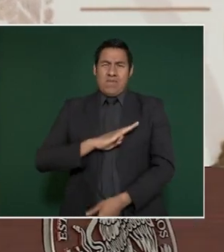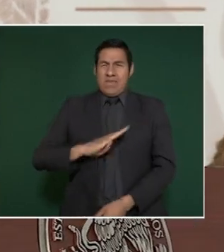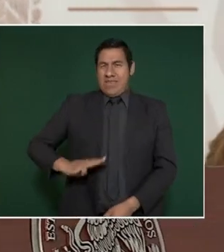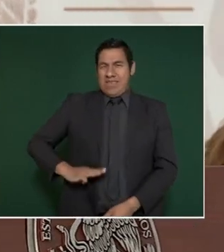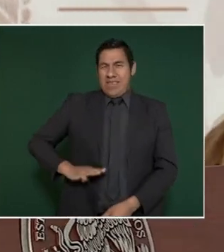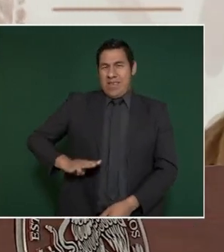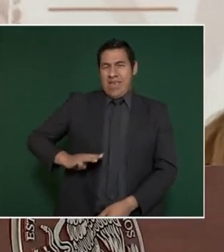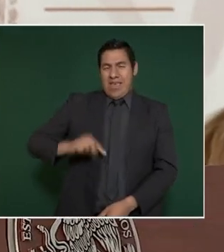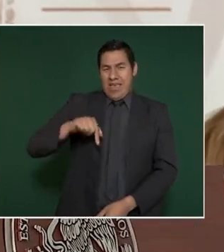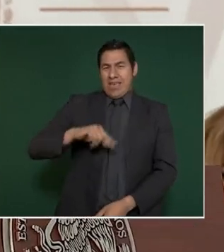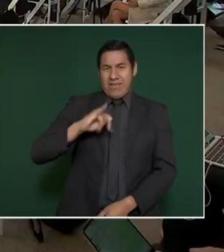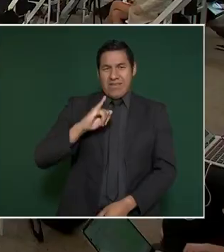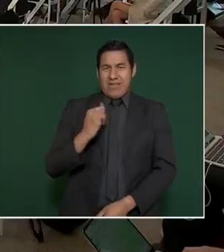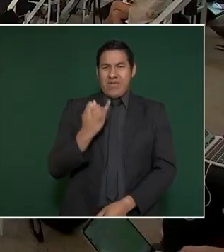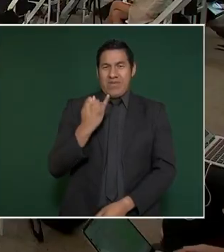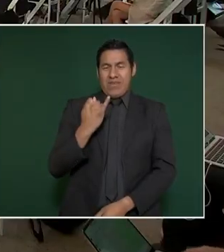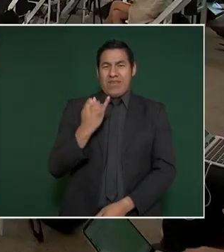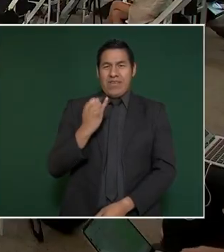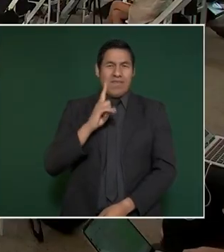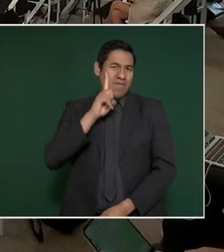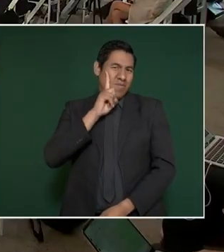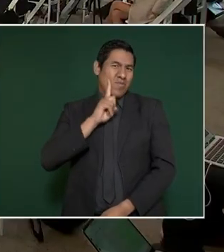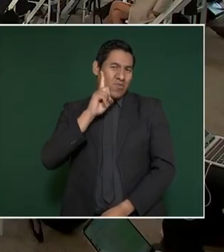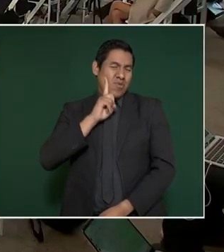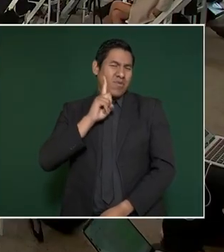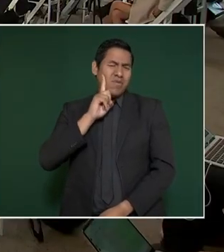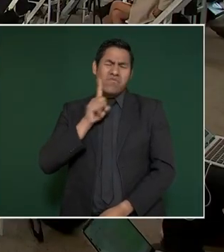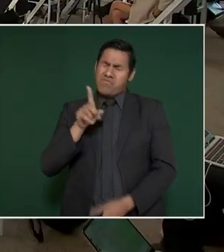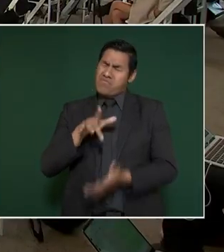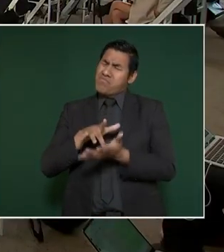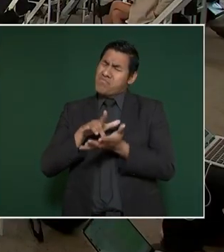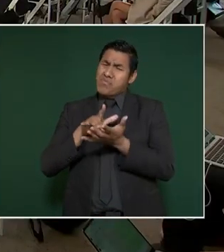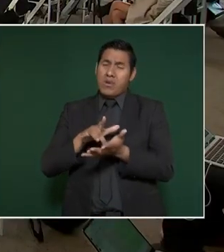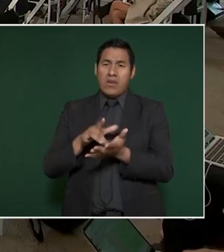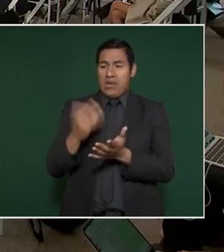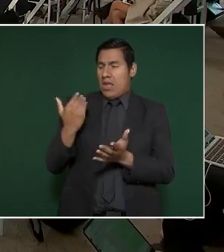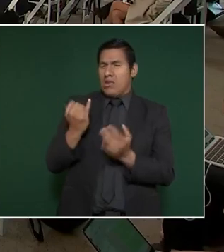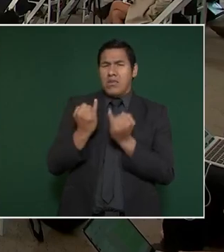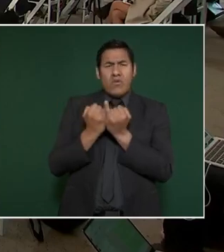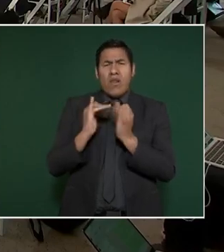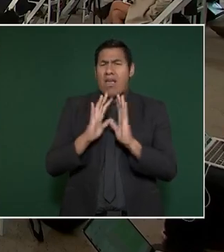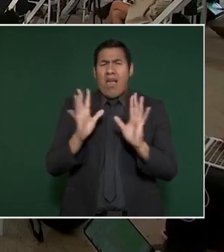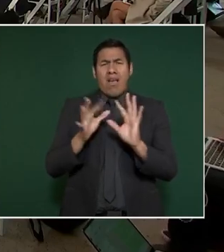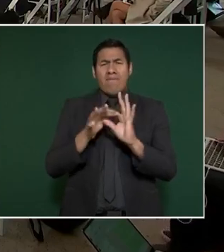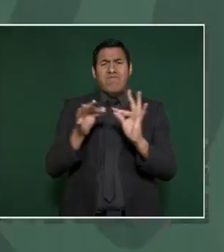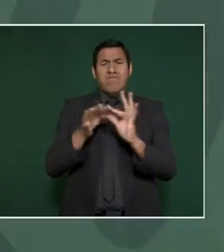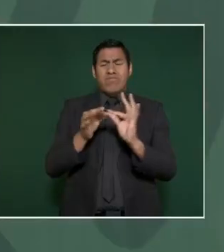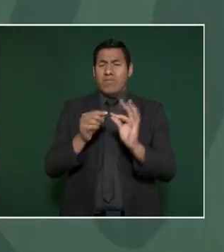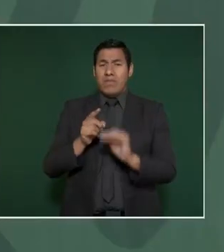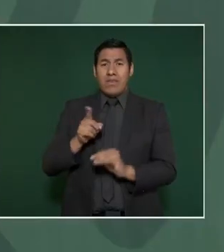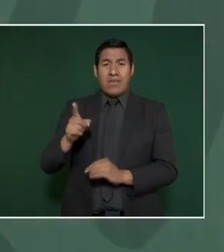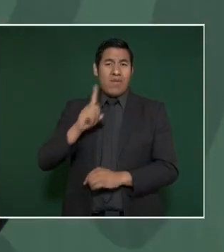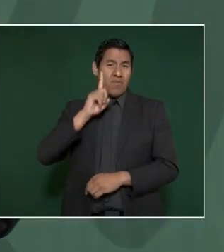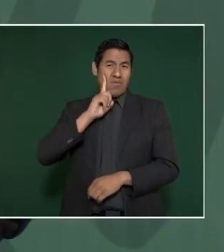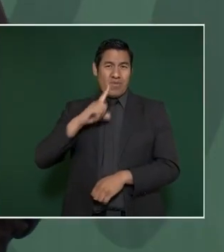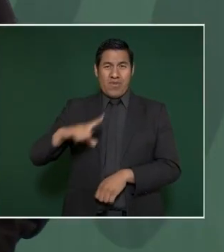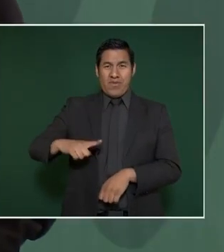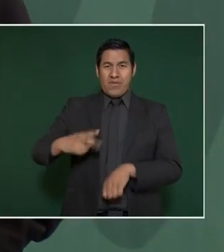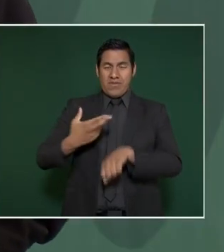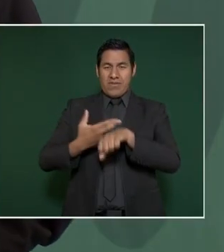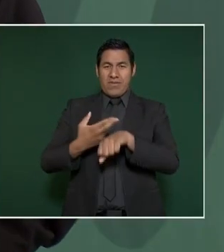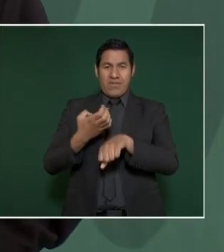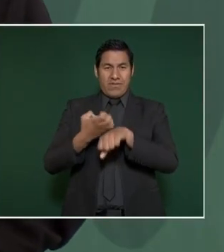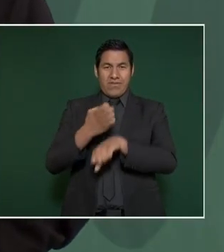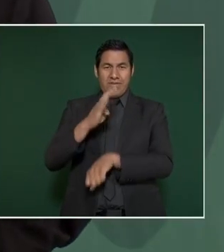Tijuana y desde luego ya lo manifesté apoyamos a la gobernadora de Baja